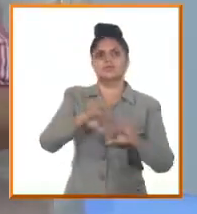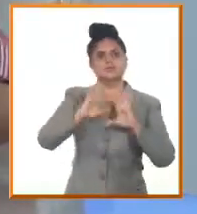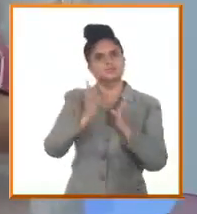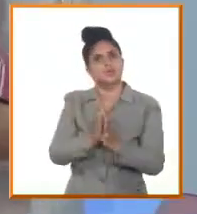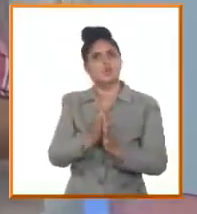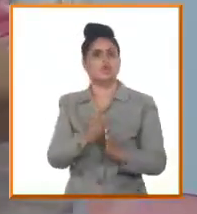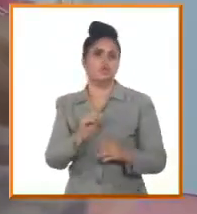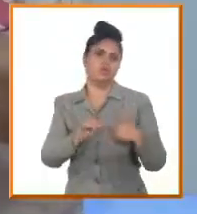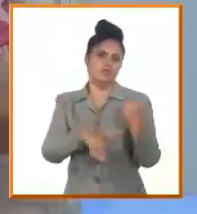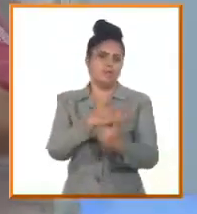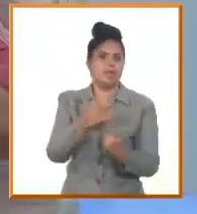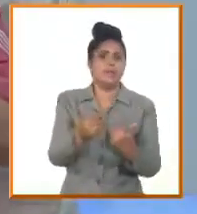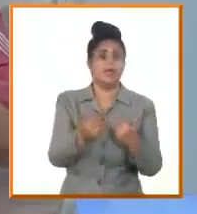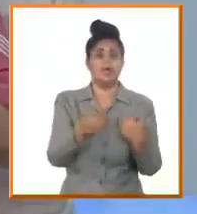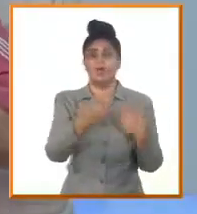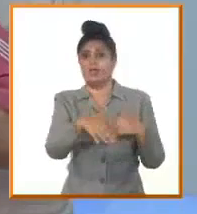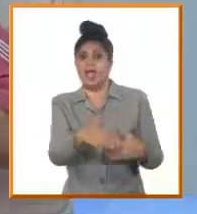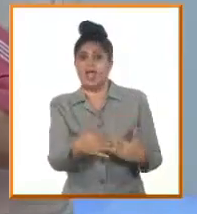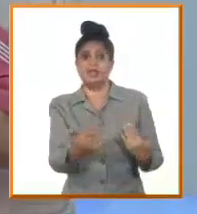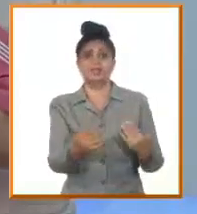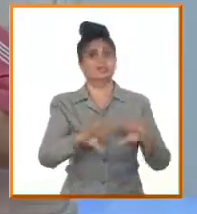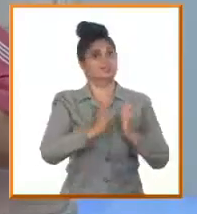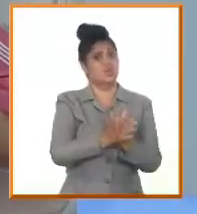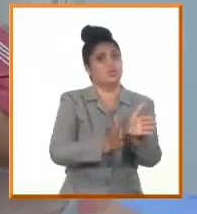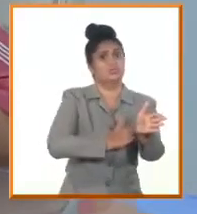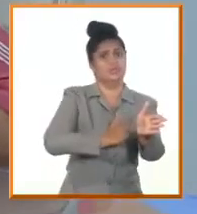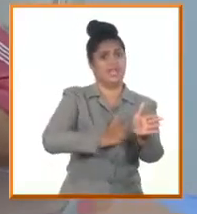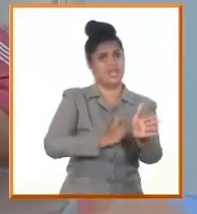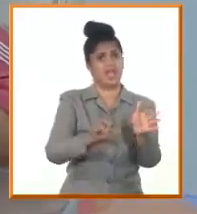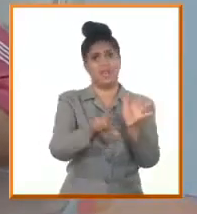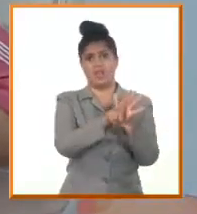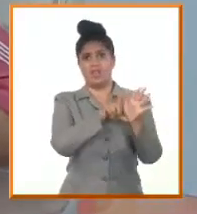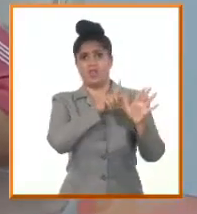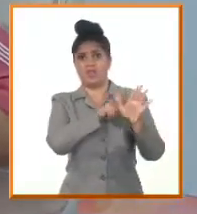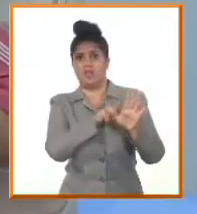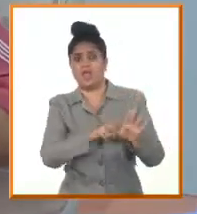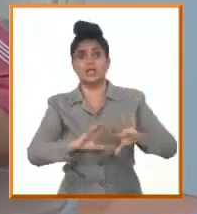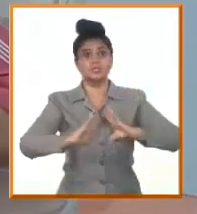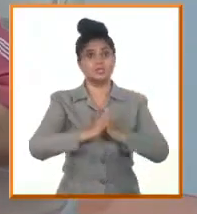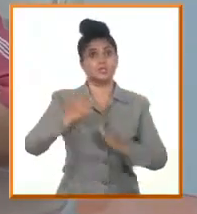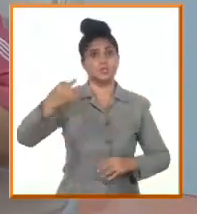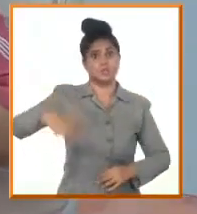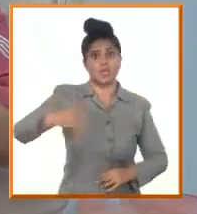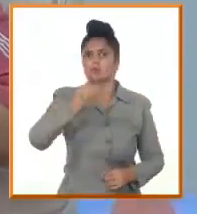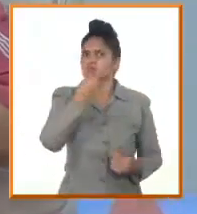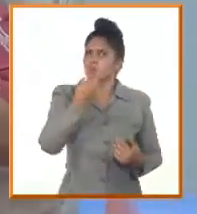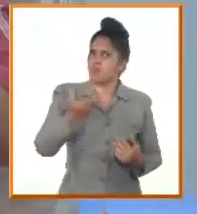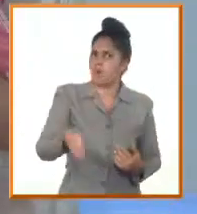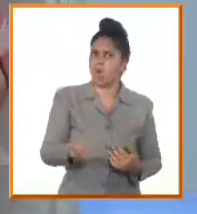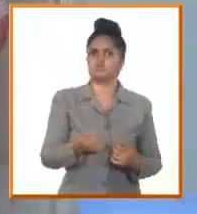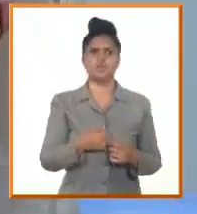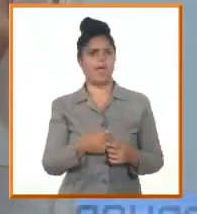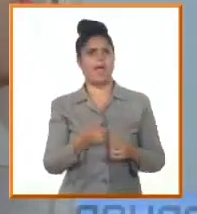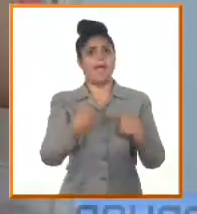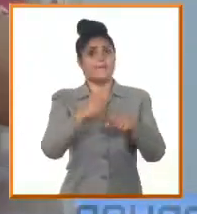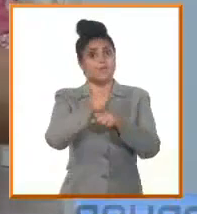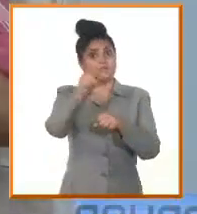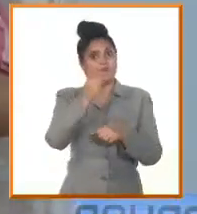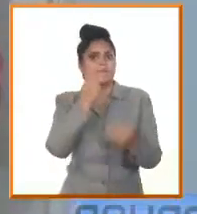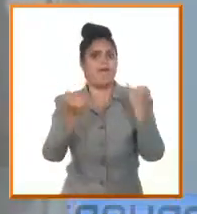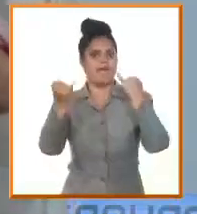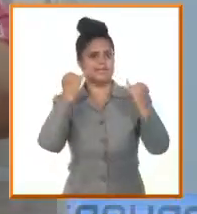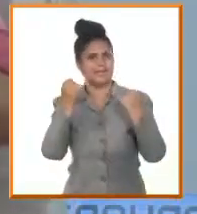puede aumentar la inflación pasó con la 53 nada que no nos haya que sean muy nuevo para nosotros no sí es verdad Pero si nosotros